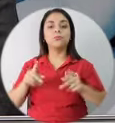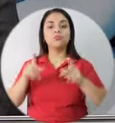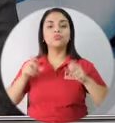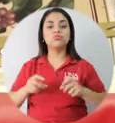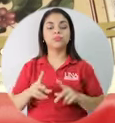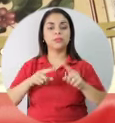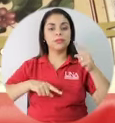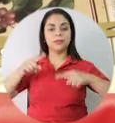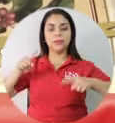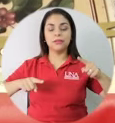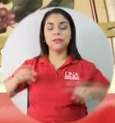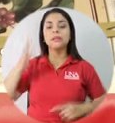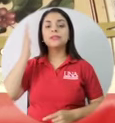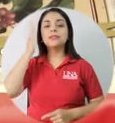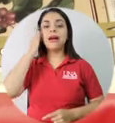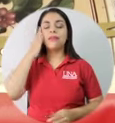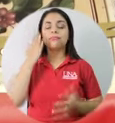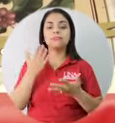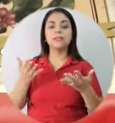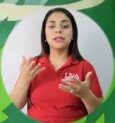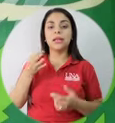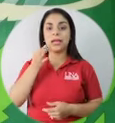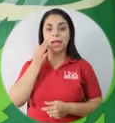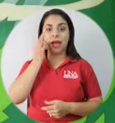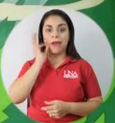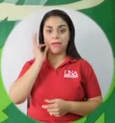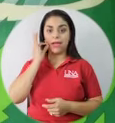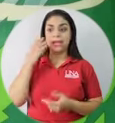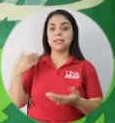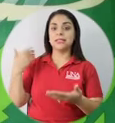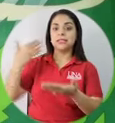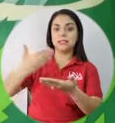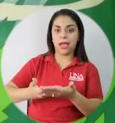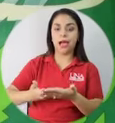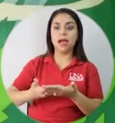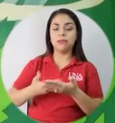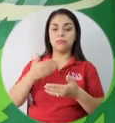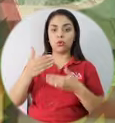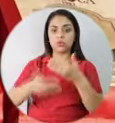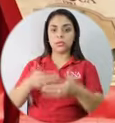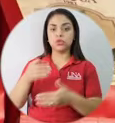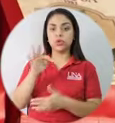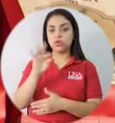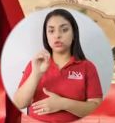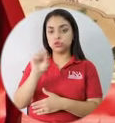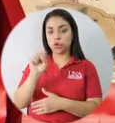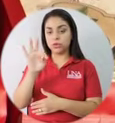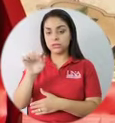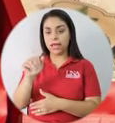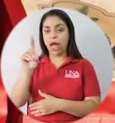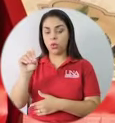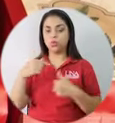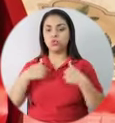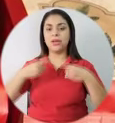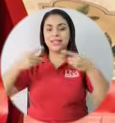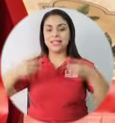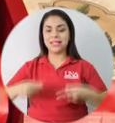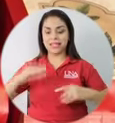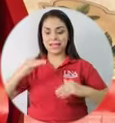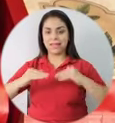que el café, una vez que llega el proceso de tostado, usted puede decidir su nivel de